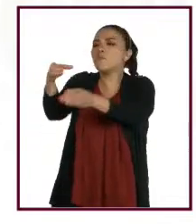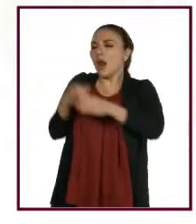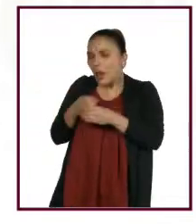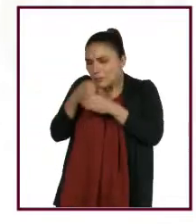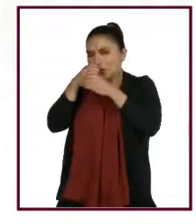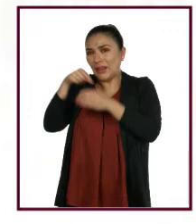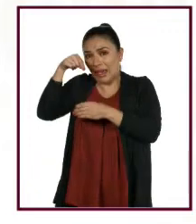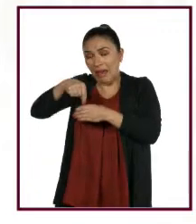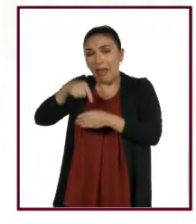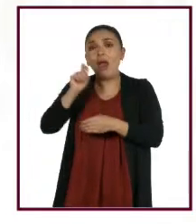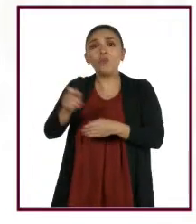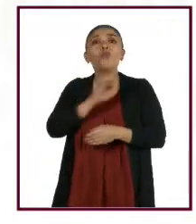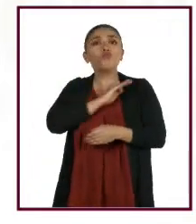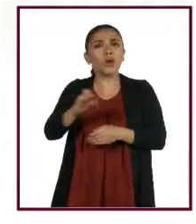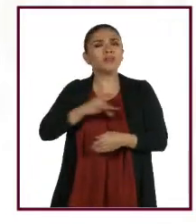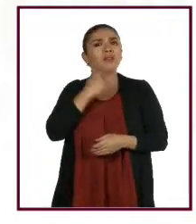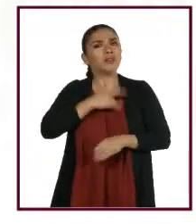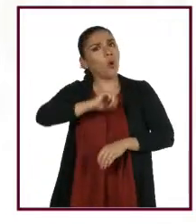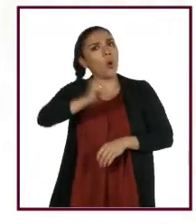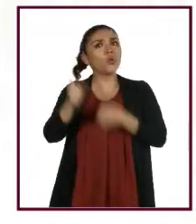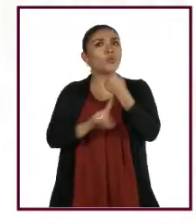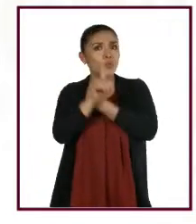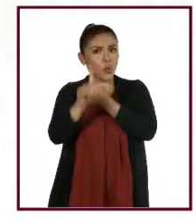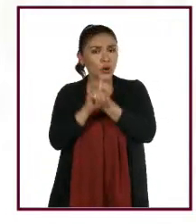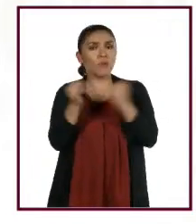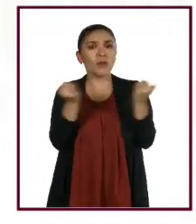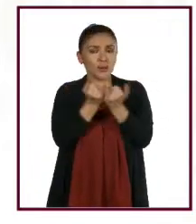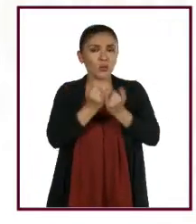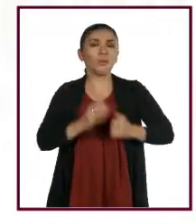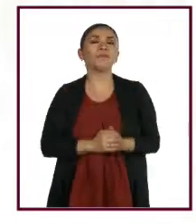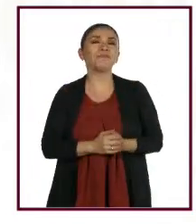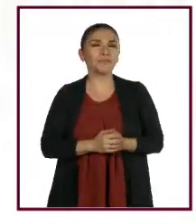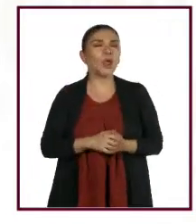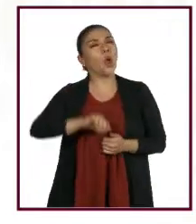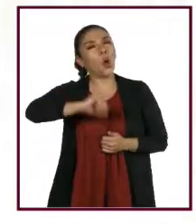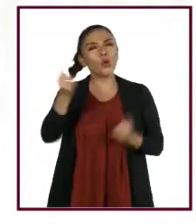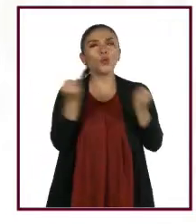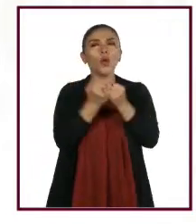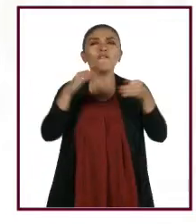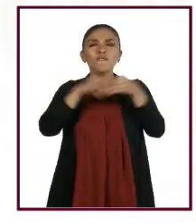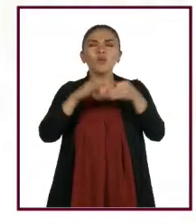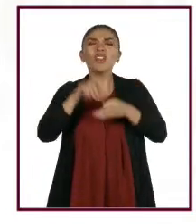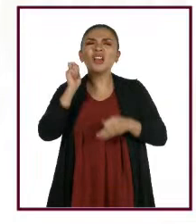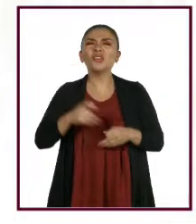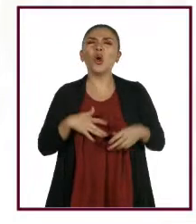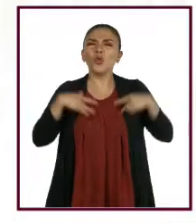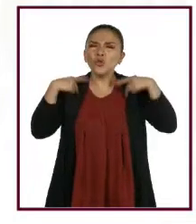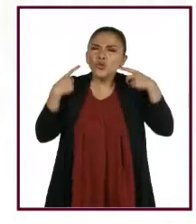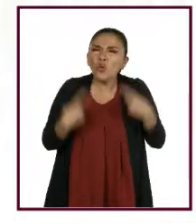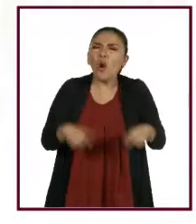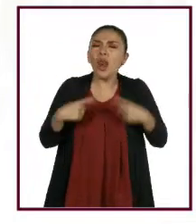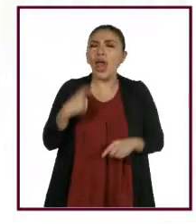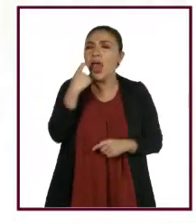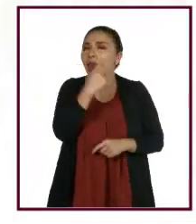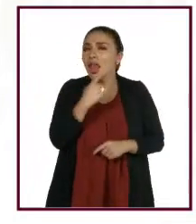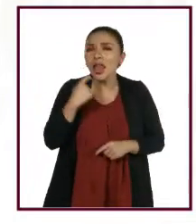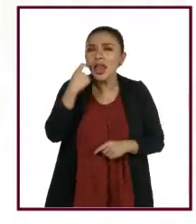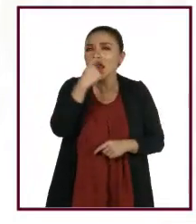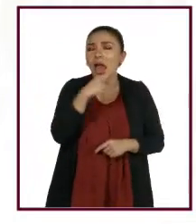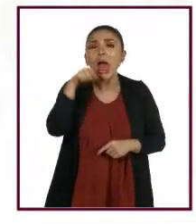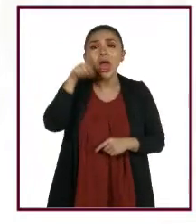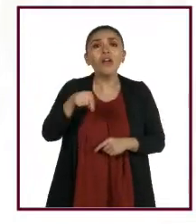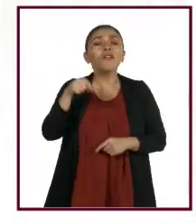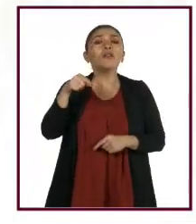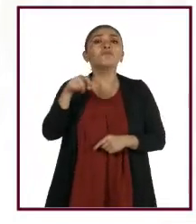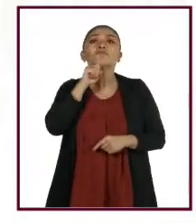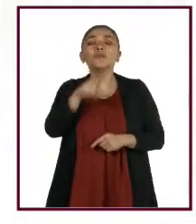anómala pudiera generar este tipo de complicaciones. Algo que también es muy frecuente es que haya dolor en zonas de la lengua que estuvieran en